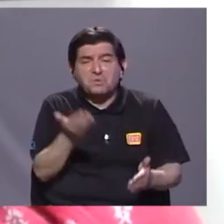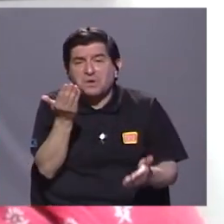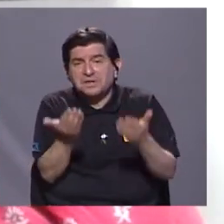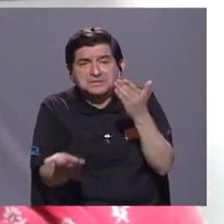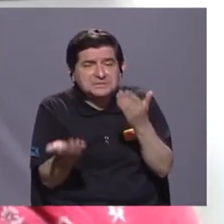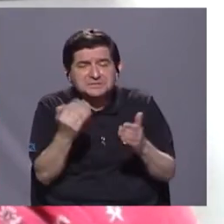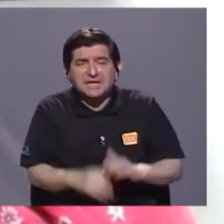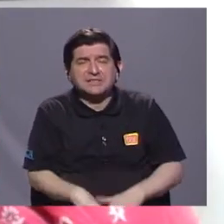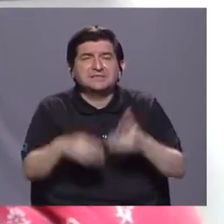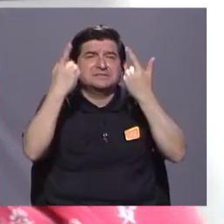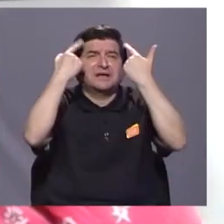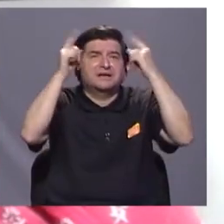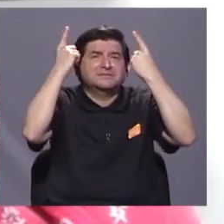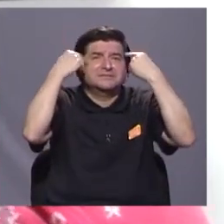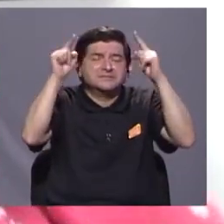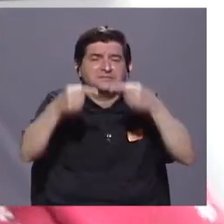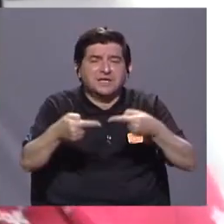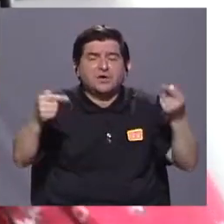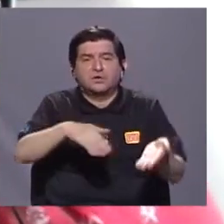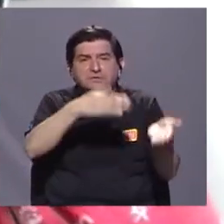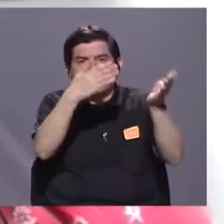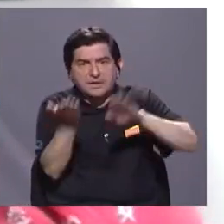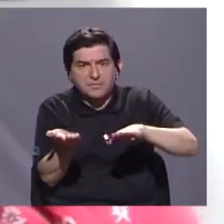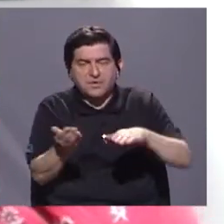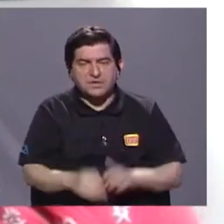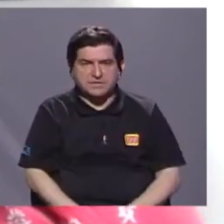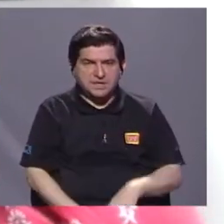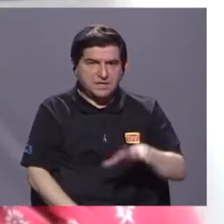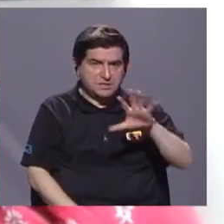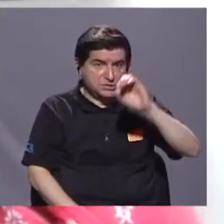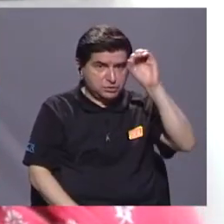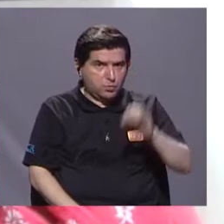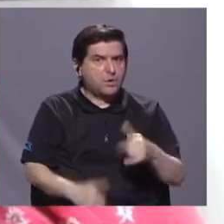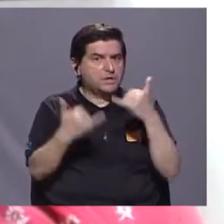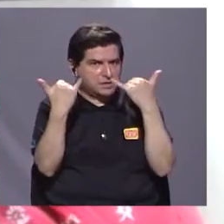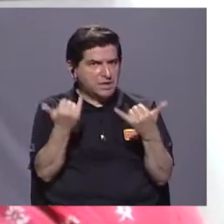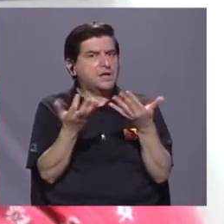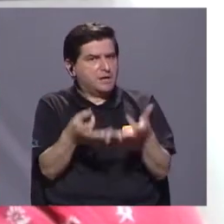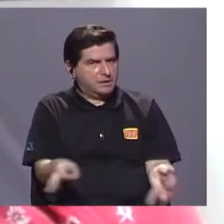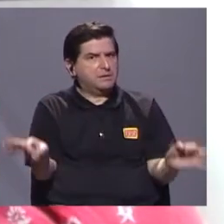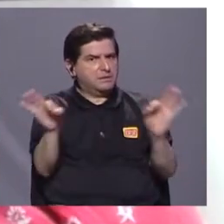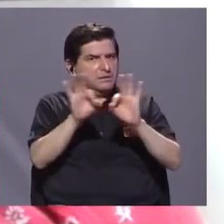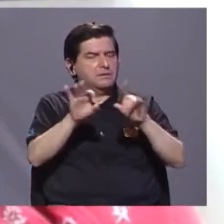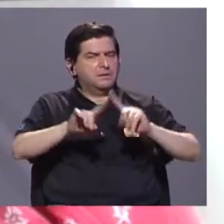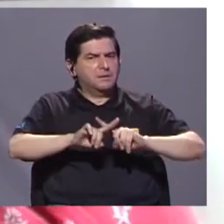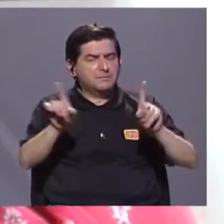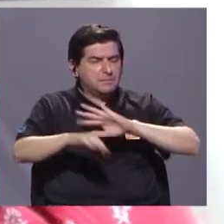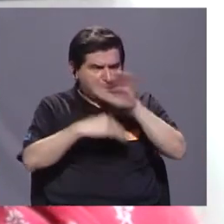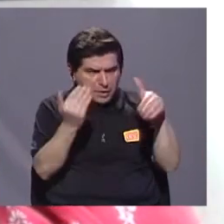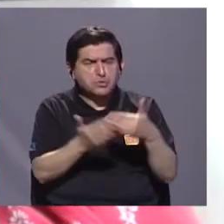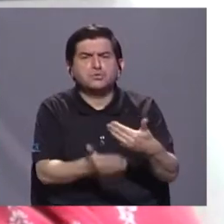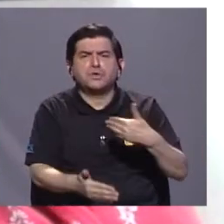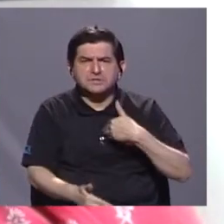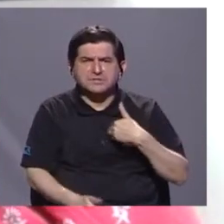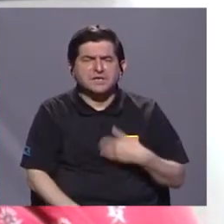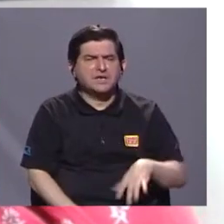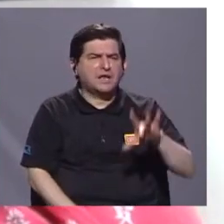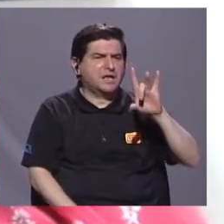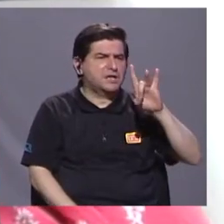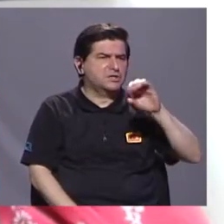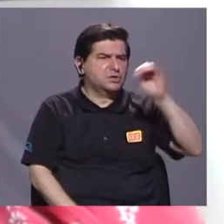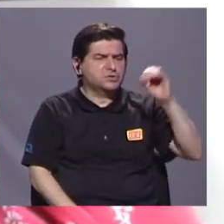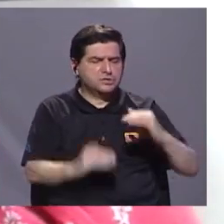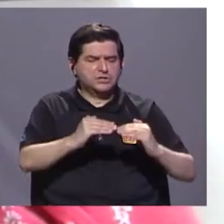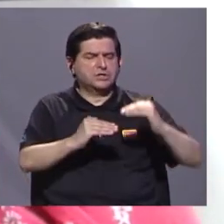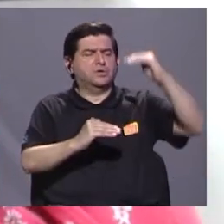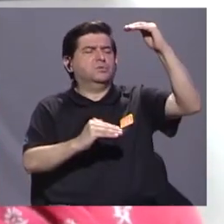eficacia contra mortalidad porque ya un 50 por ciento pues es bastante todas están teniendo de un 80%